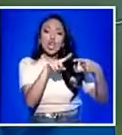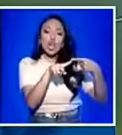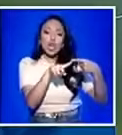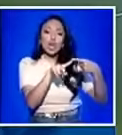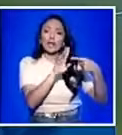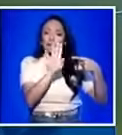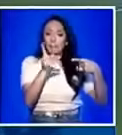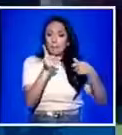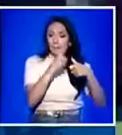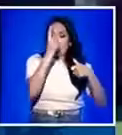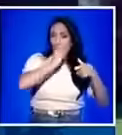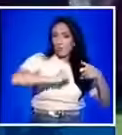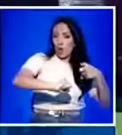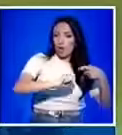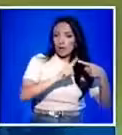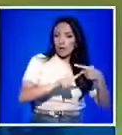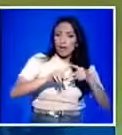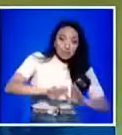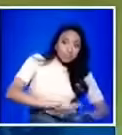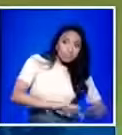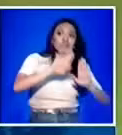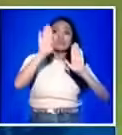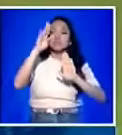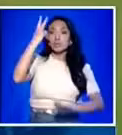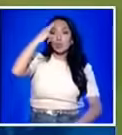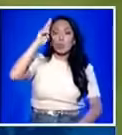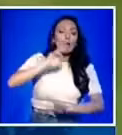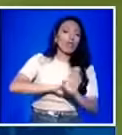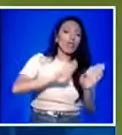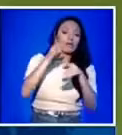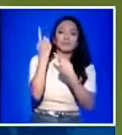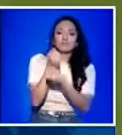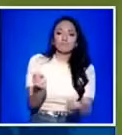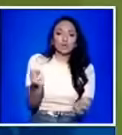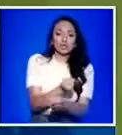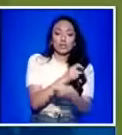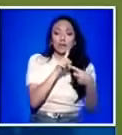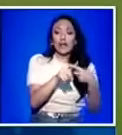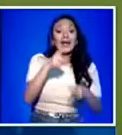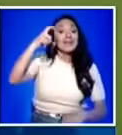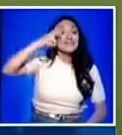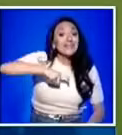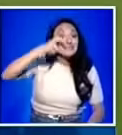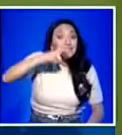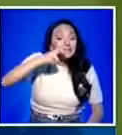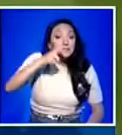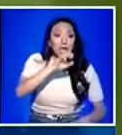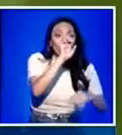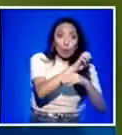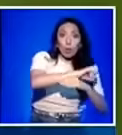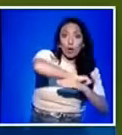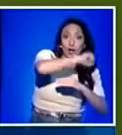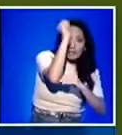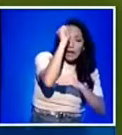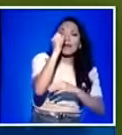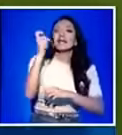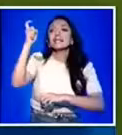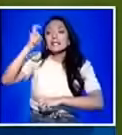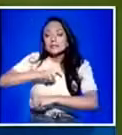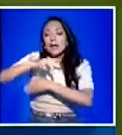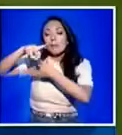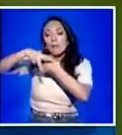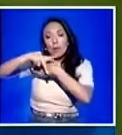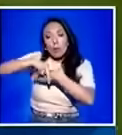instantes del compromiso, eludiendo a la guardameta y abriendo de esta manera el marcador. Ecuador necesitaba triunfar, pero también que Paraguay